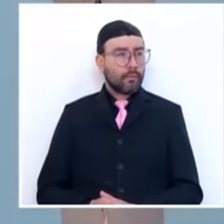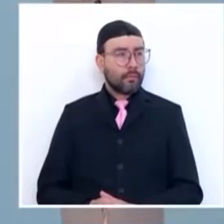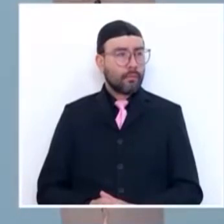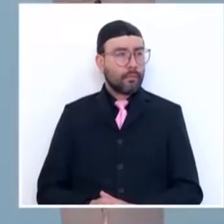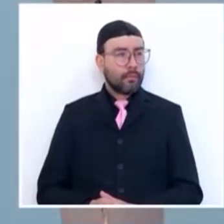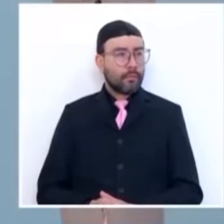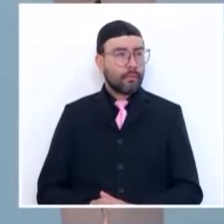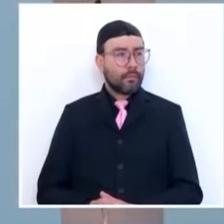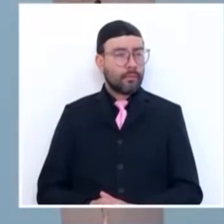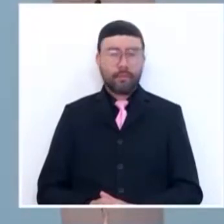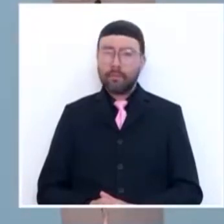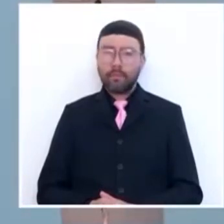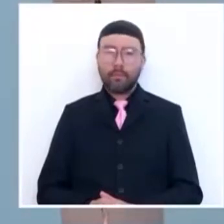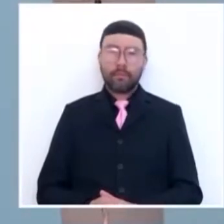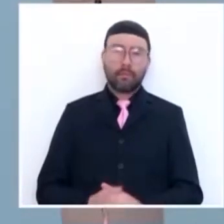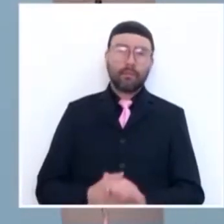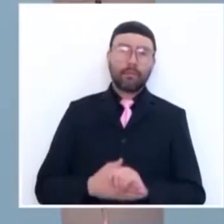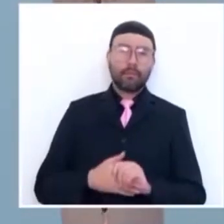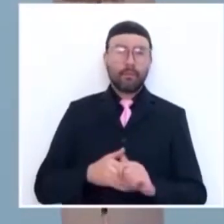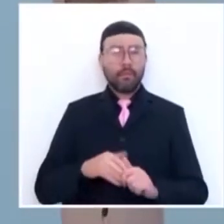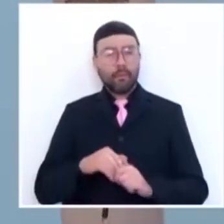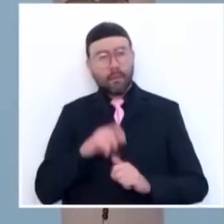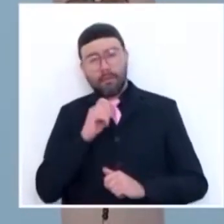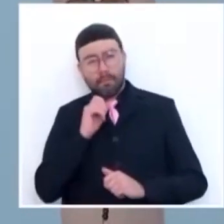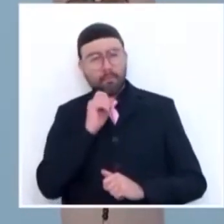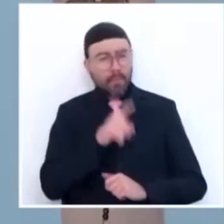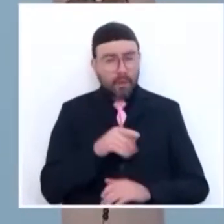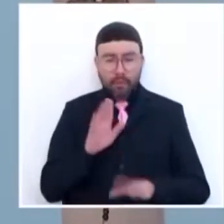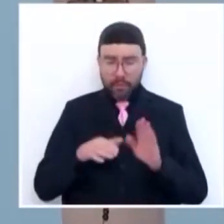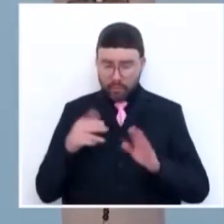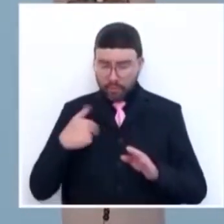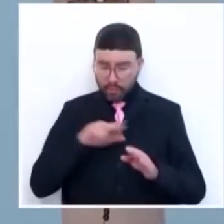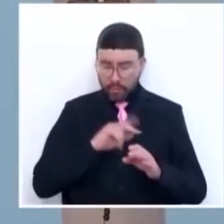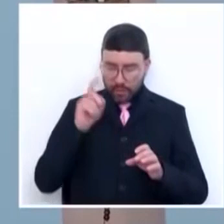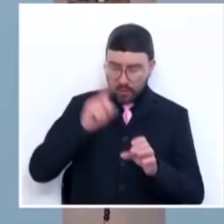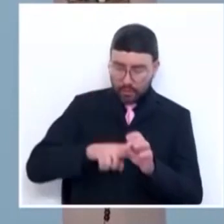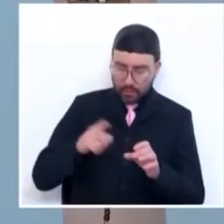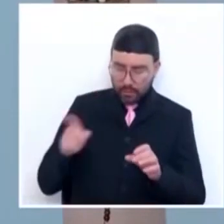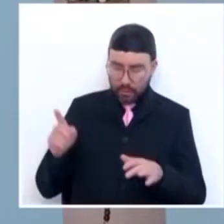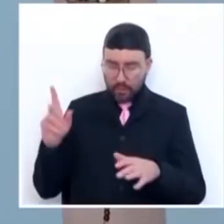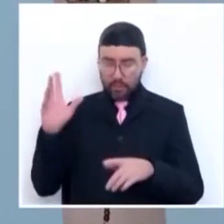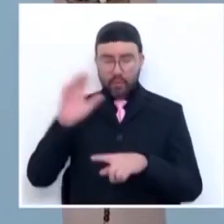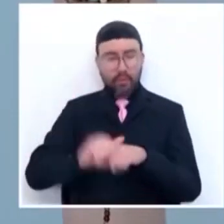Una de las preguntas que nosotros realizamos en nuestra consulta médica